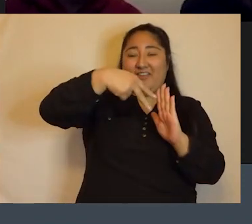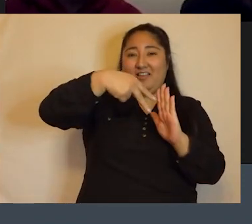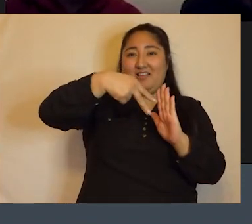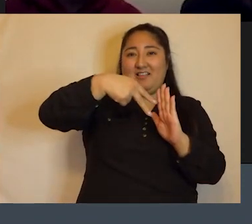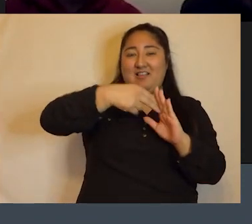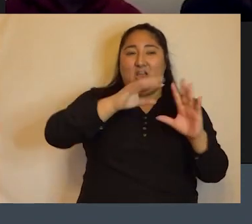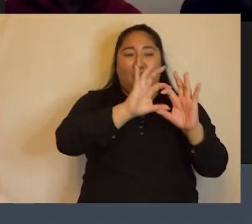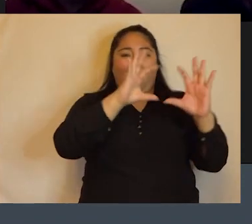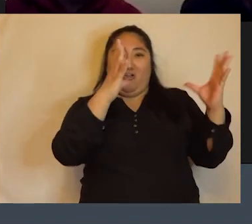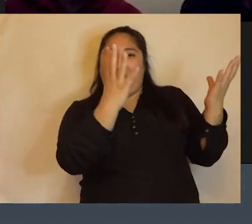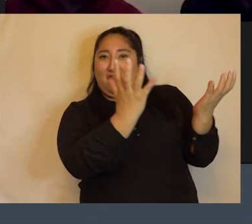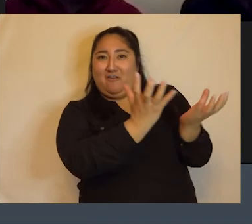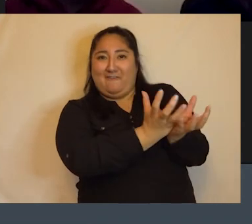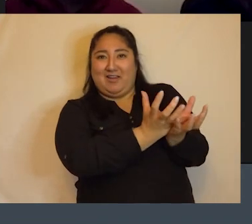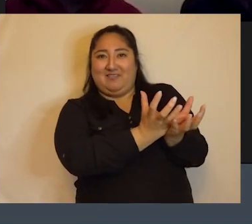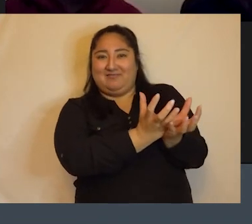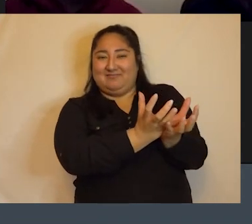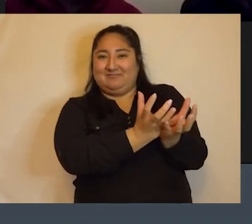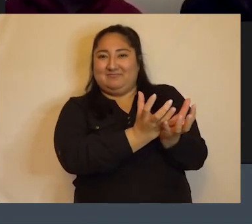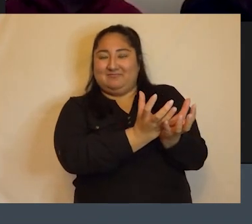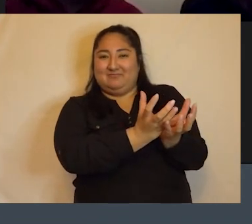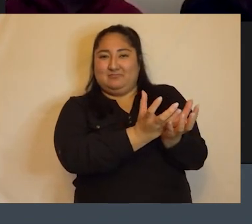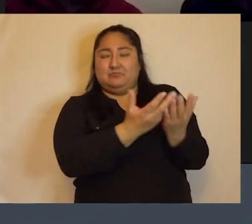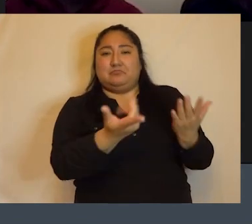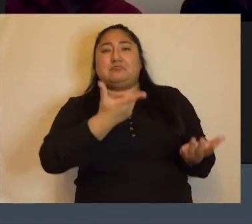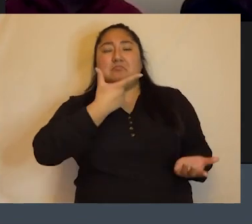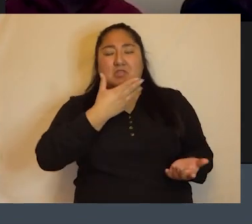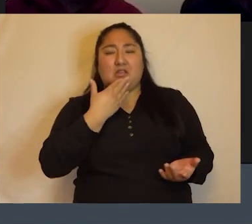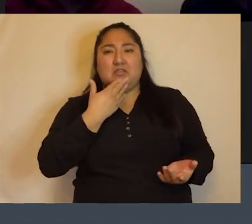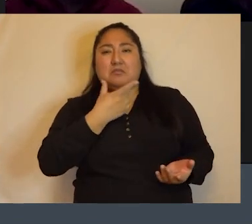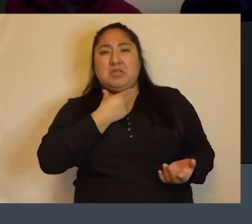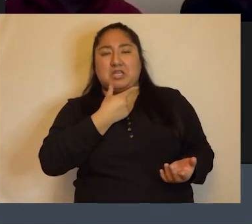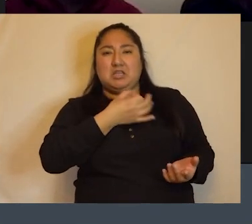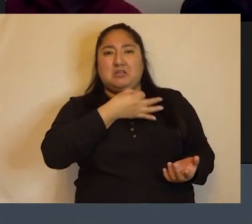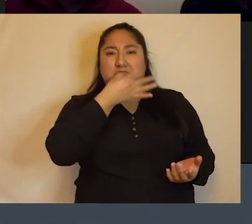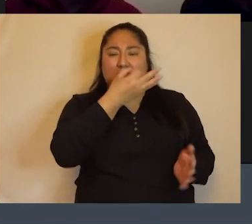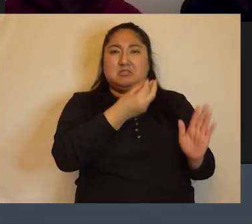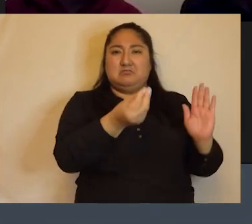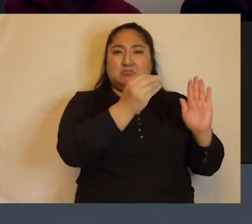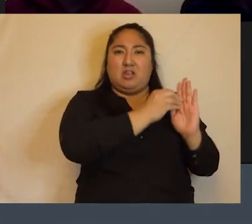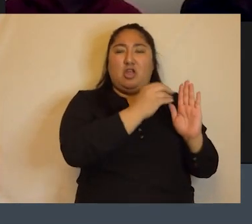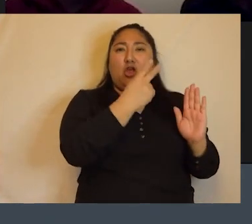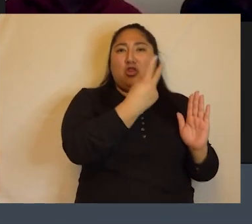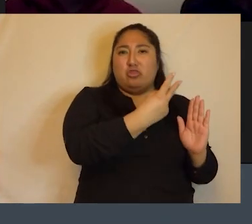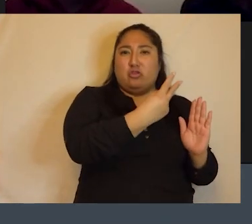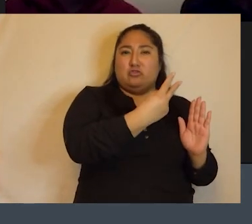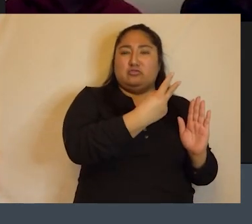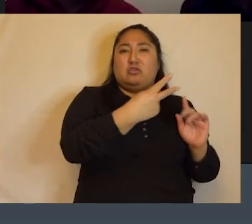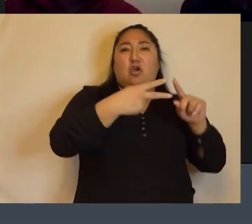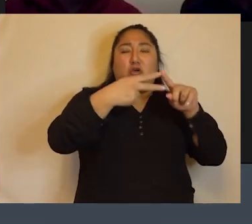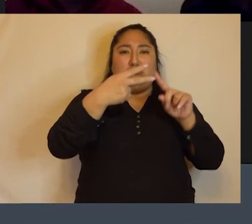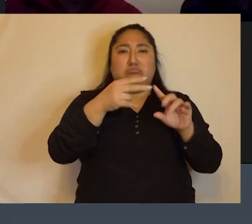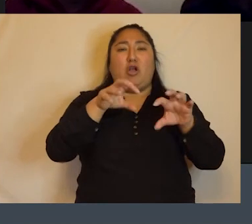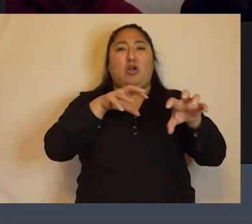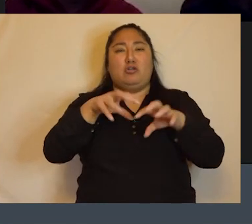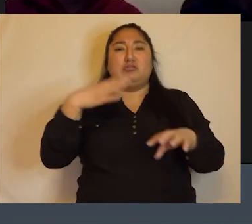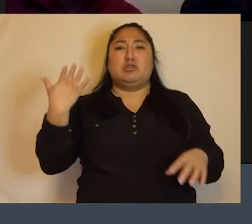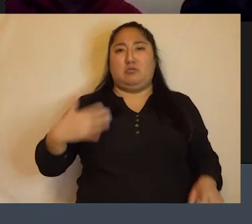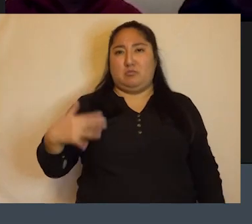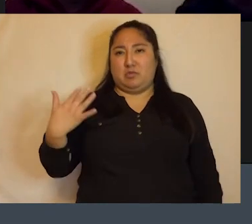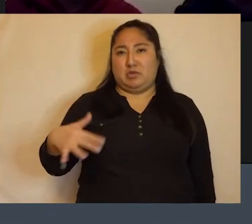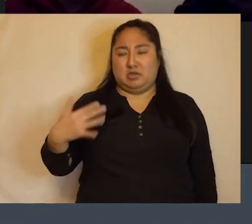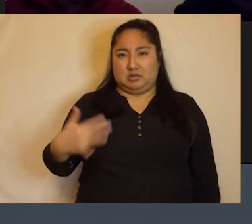a nivel global, y quiero agregar dos